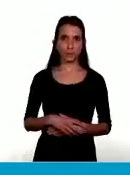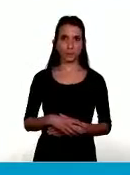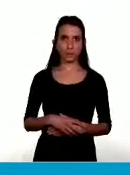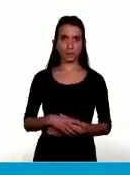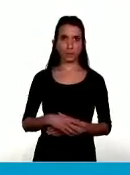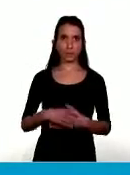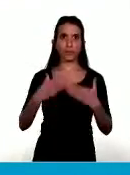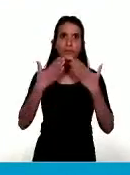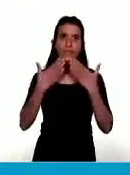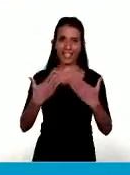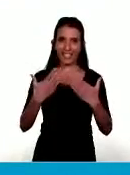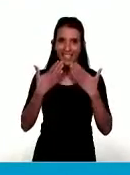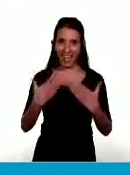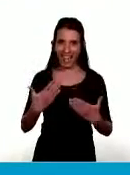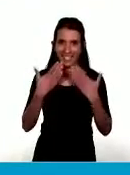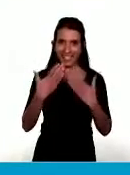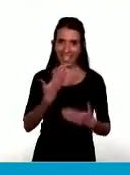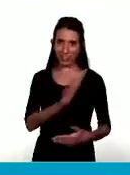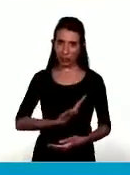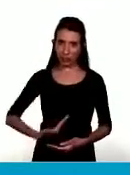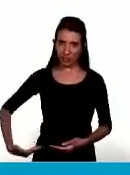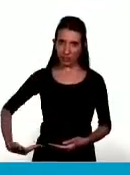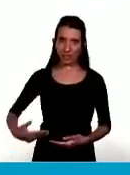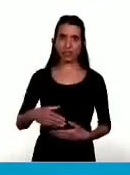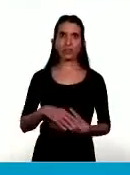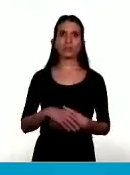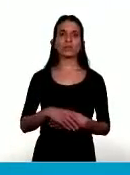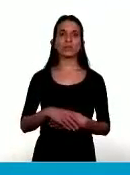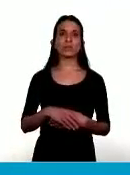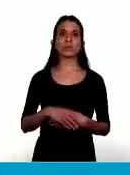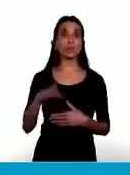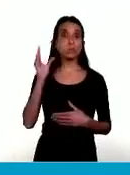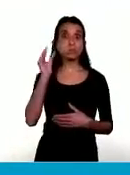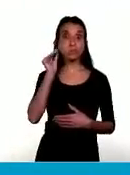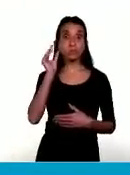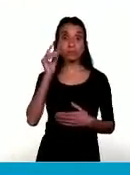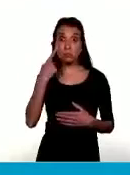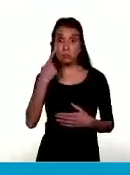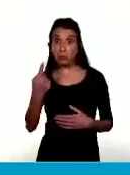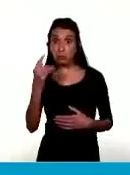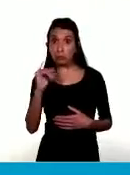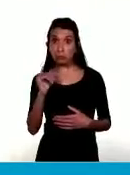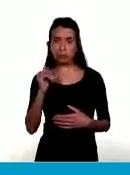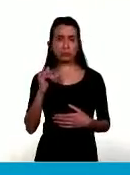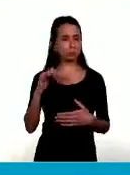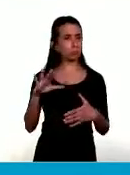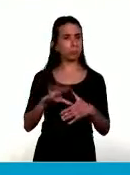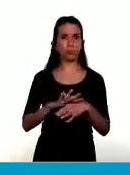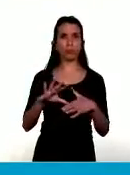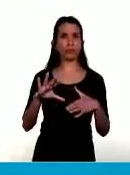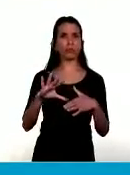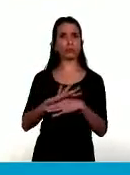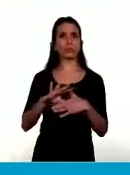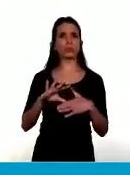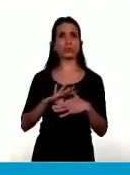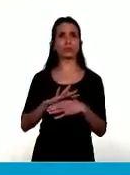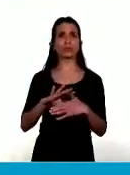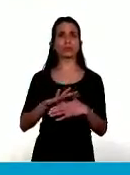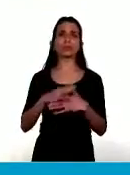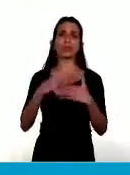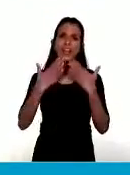Gracias, señor presidente. Se escucha, creo, ¿no? Sí, perfectamente, diputado, lo escuchamos. Bueno, muchas